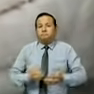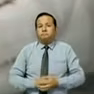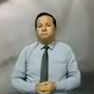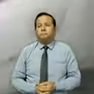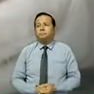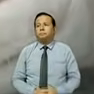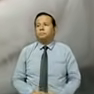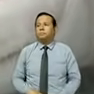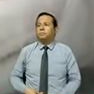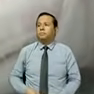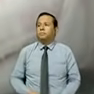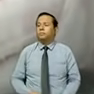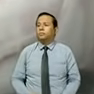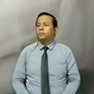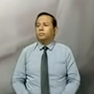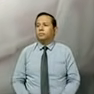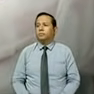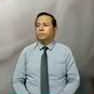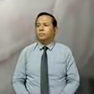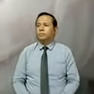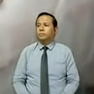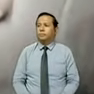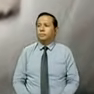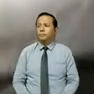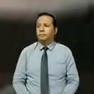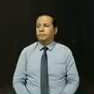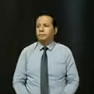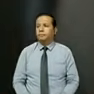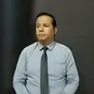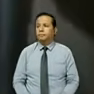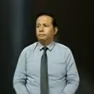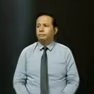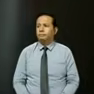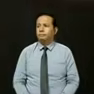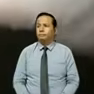sustancia, debería tornar un color azul.